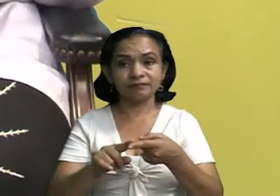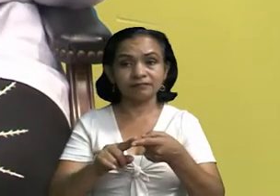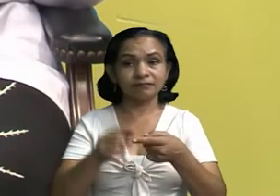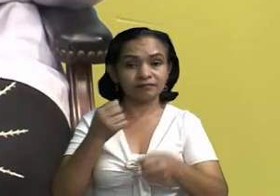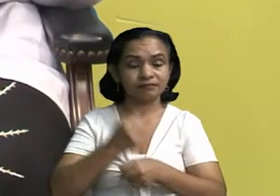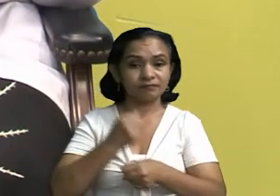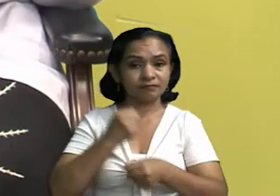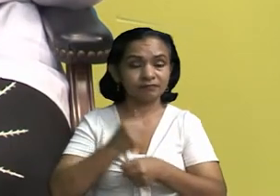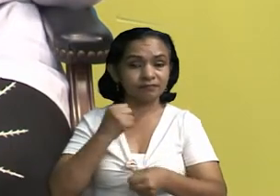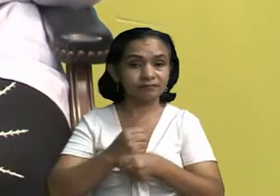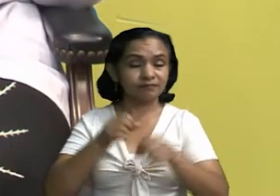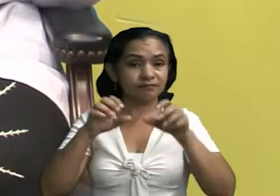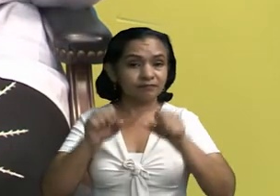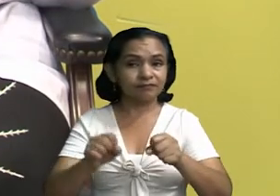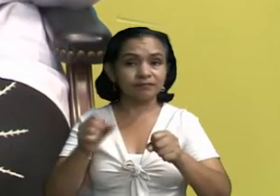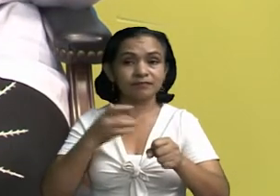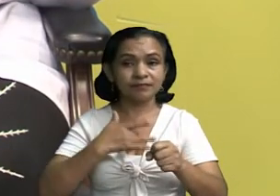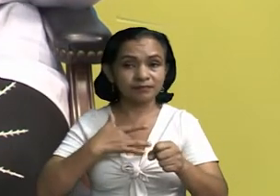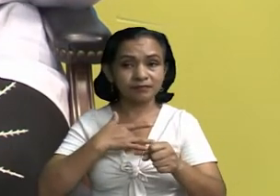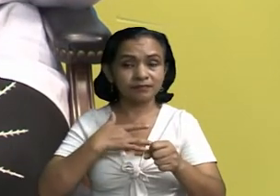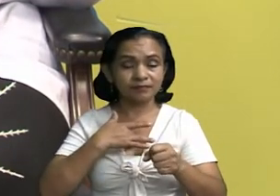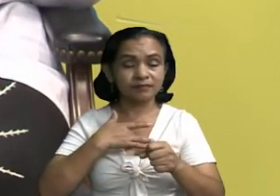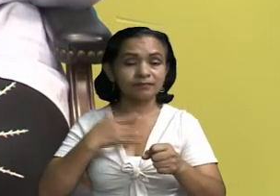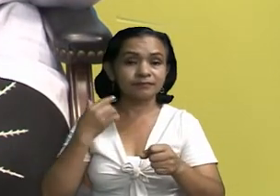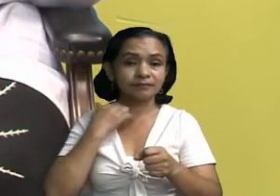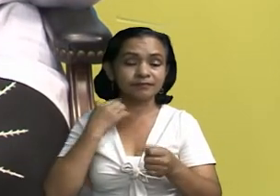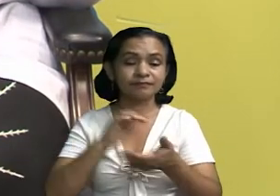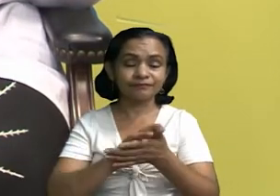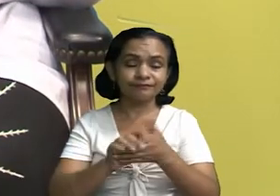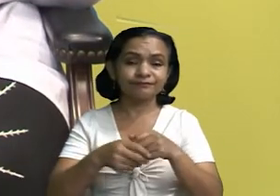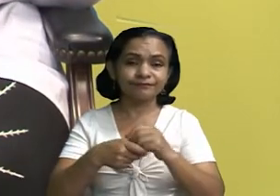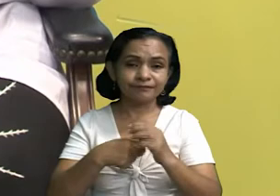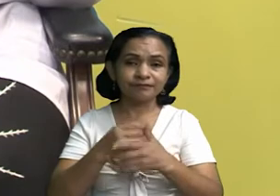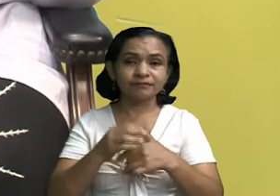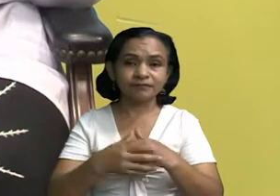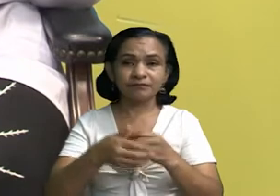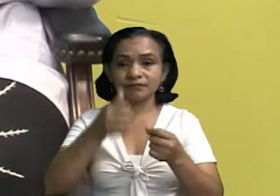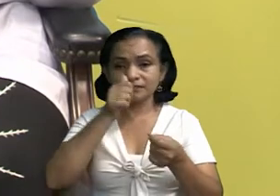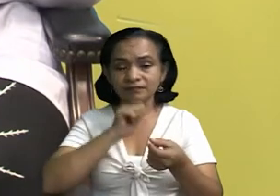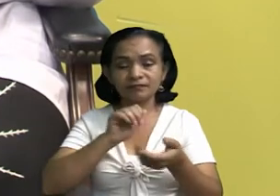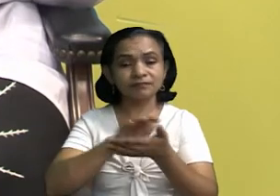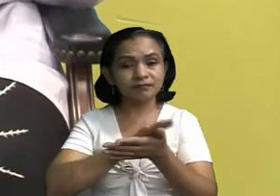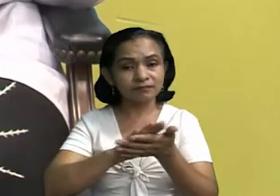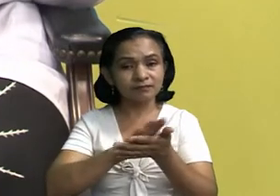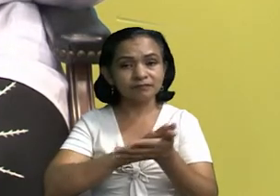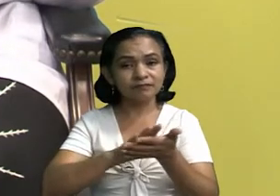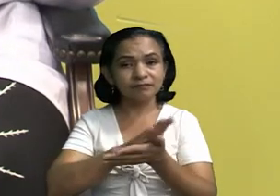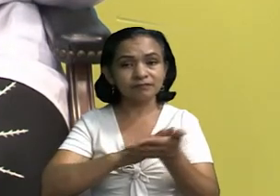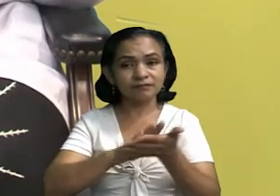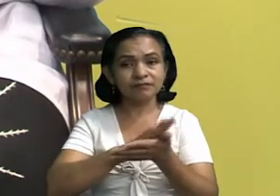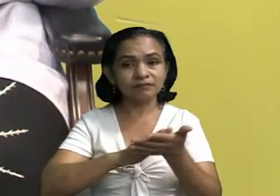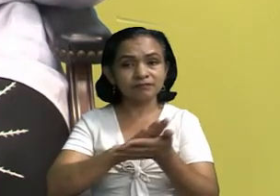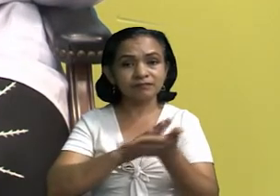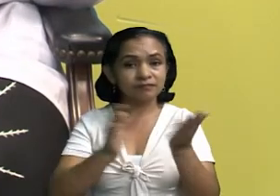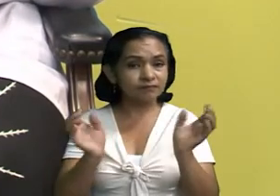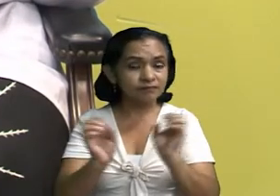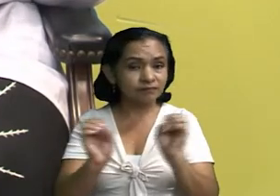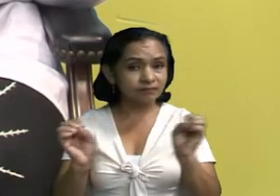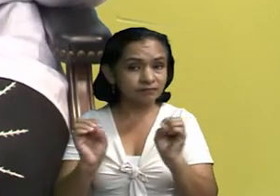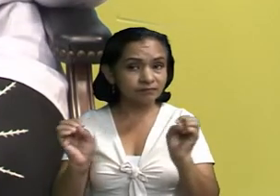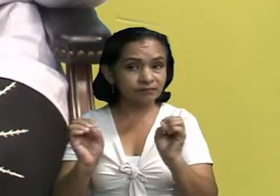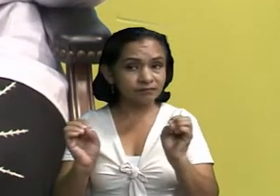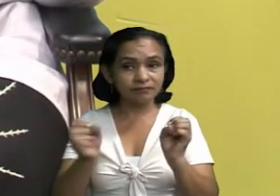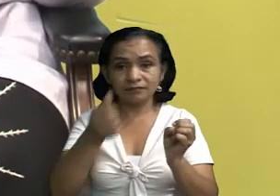donde trabajamos, es necesario constante lavado de manos con agua y jabón. Y si nosotros no tenemos a